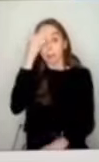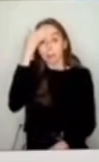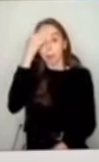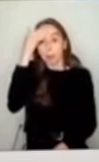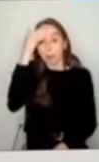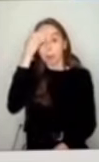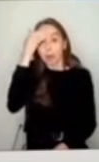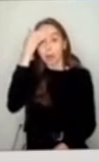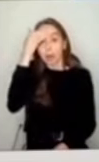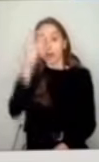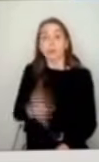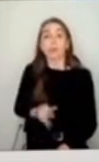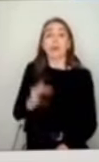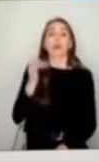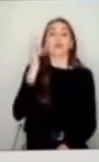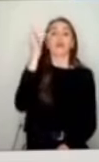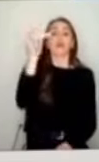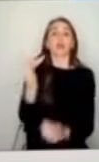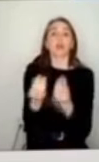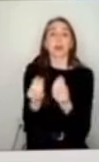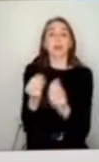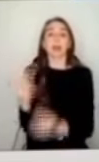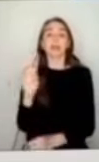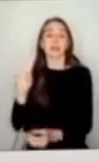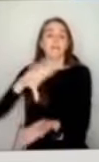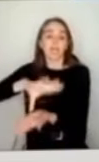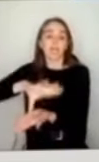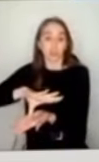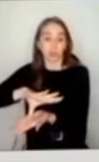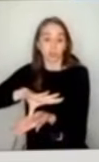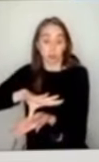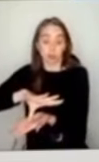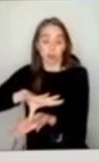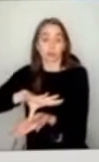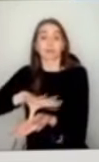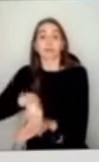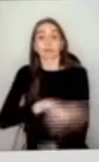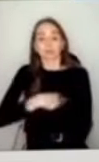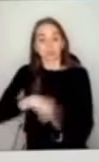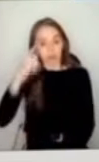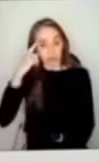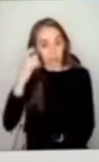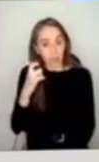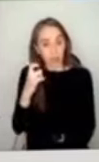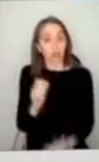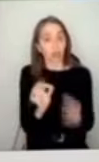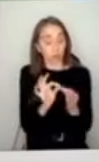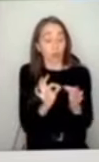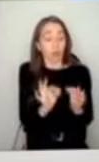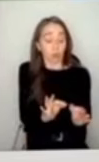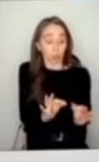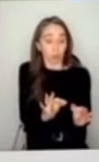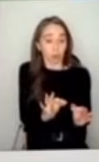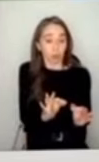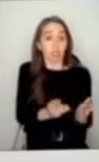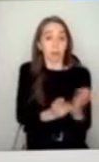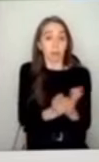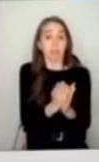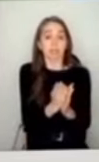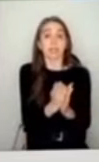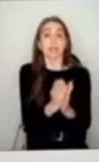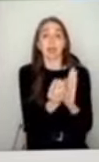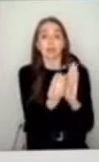de Venezuela. En ese sentido, junto con creer del todo pertinente que se activen los mecanismos establecidos en la